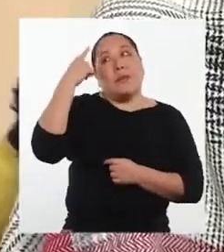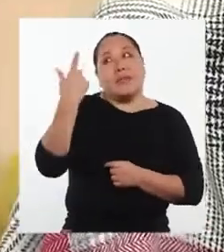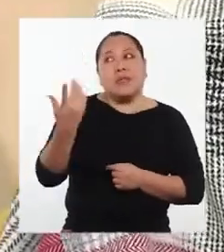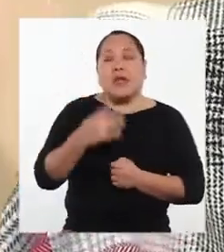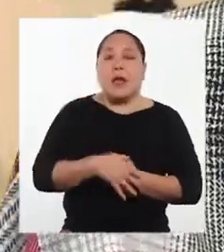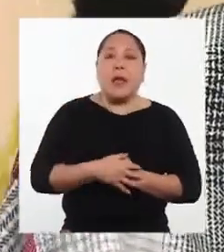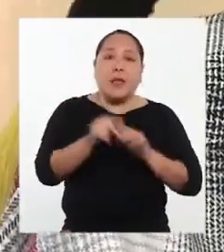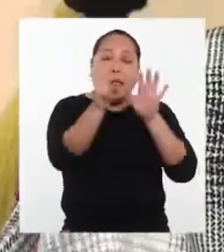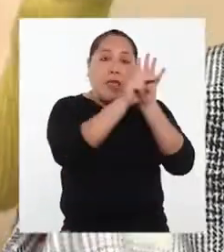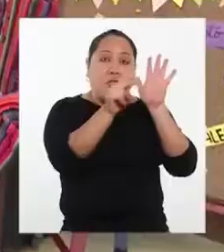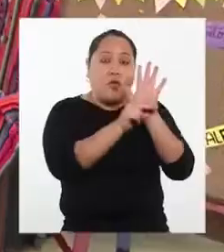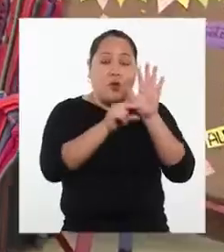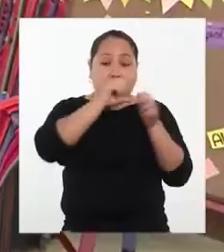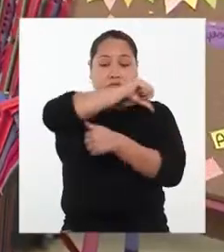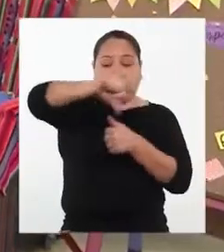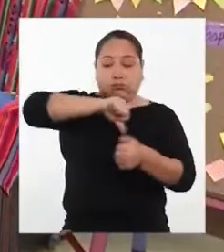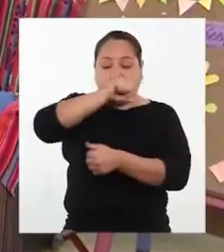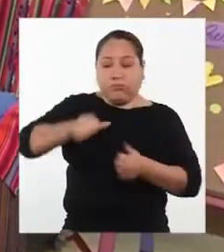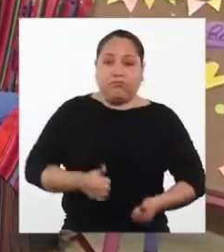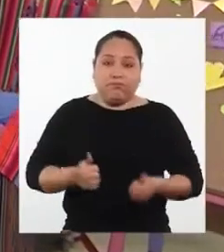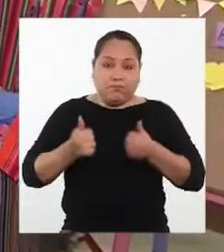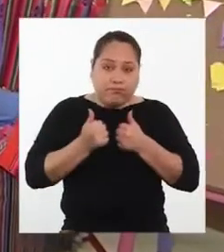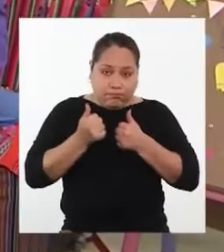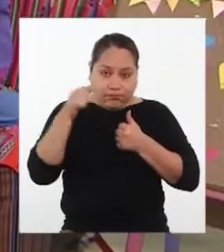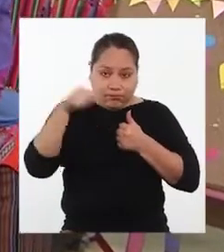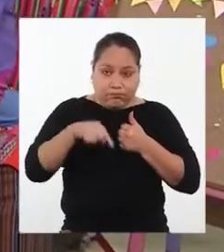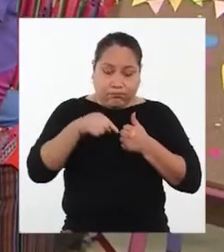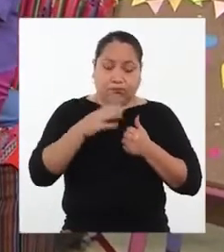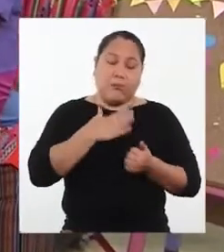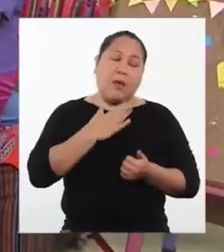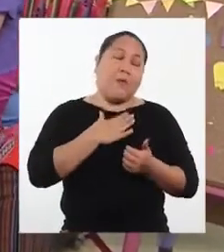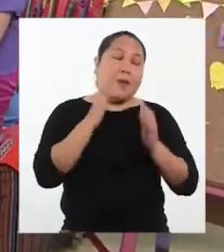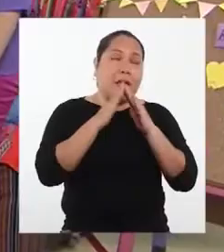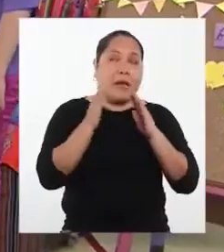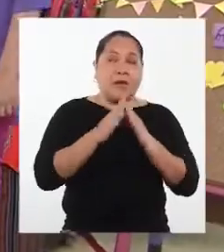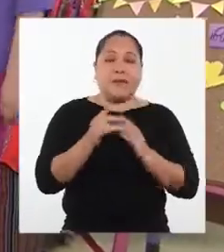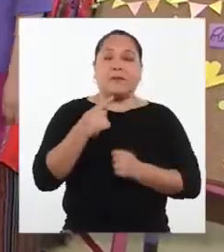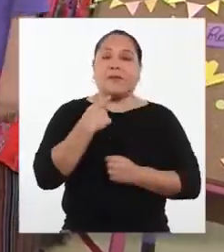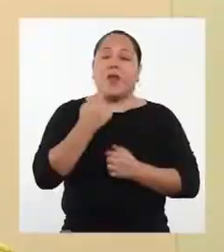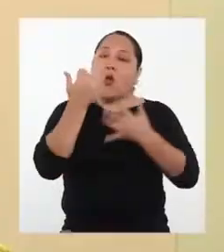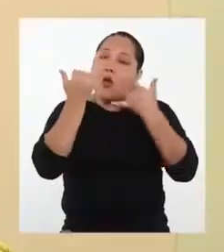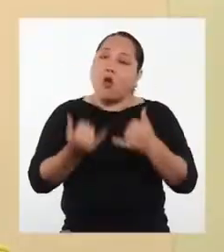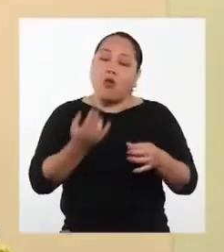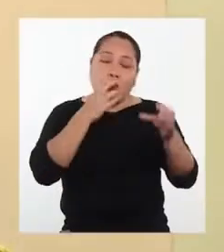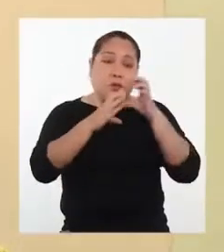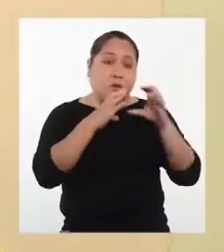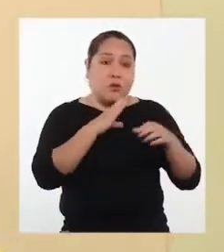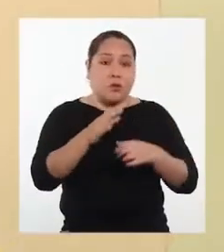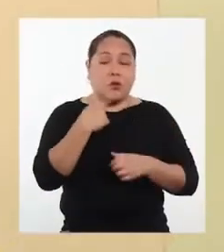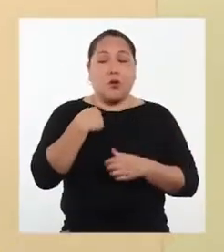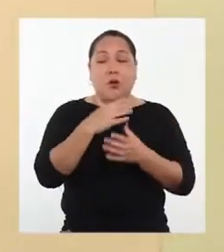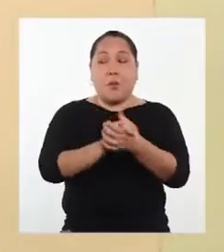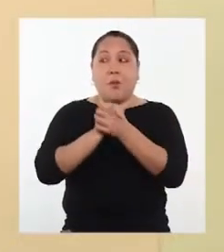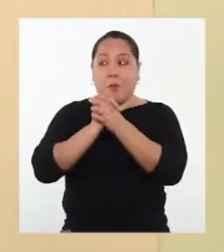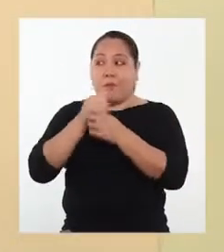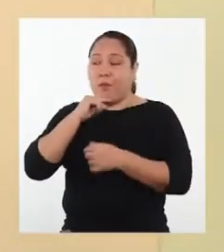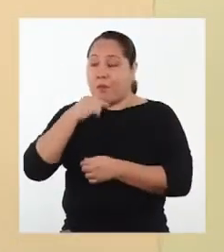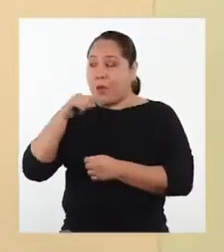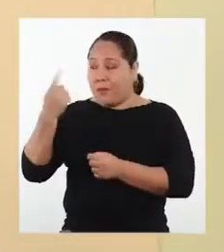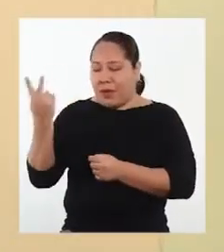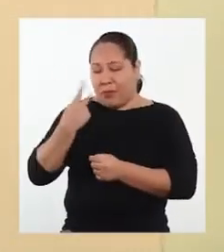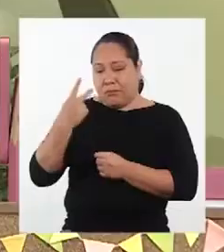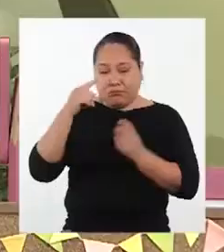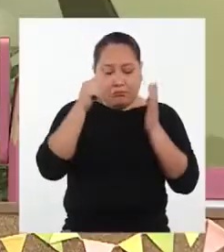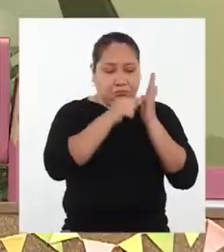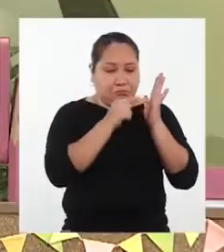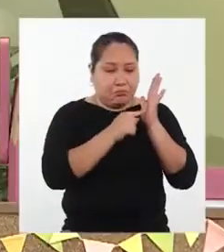Estaba pensando en las normas de convivencia que tenemos en mi casa. Hoy conversábamos en familia sobre